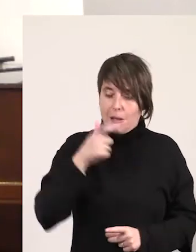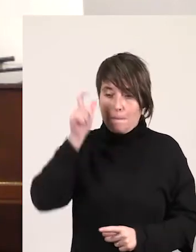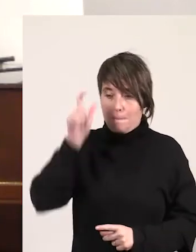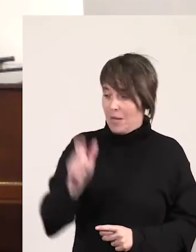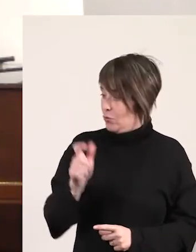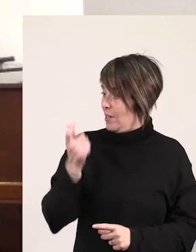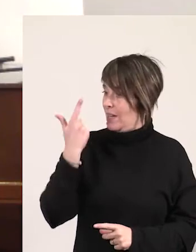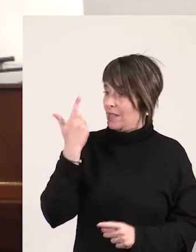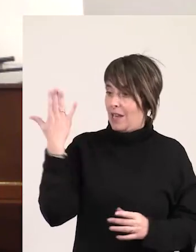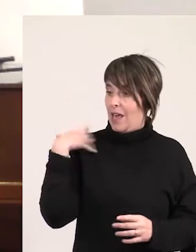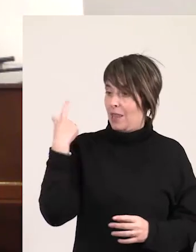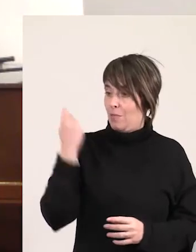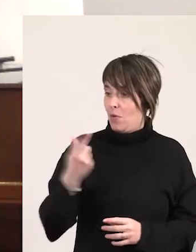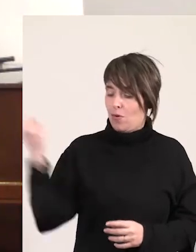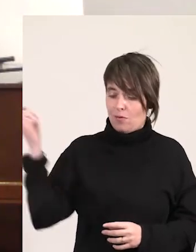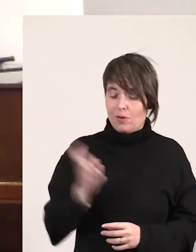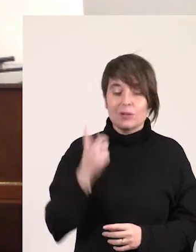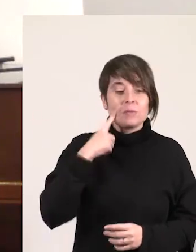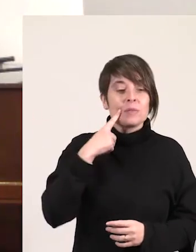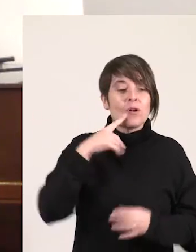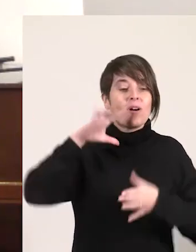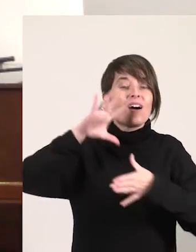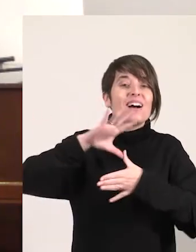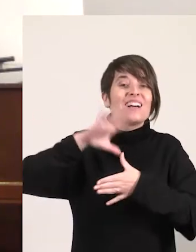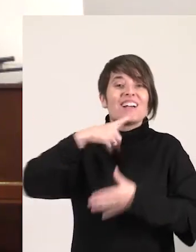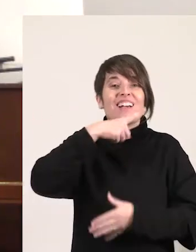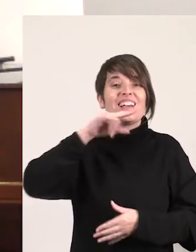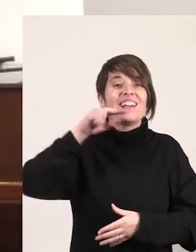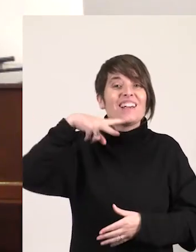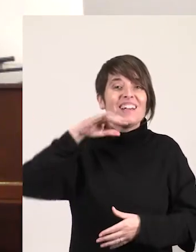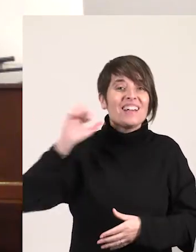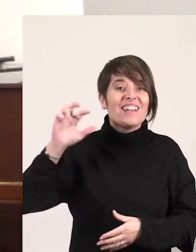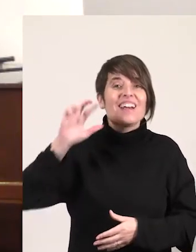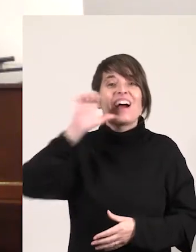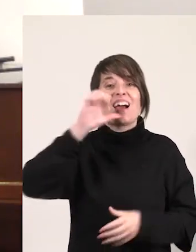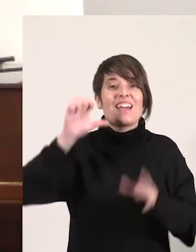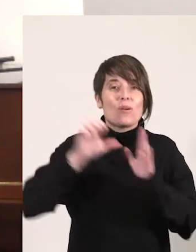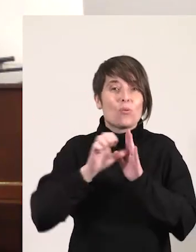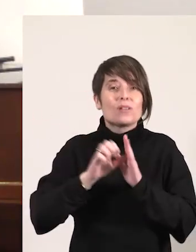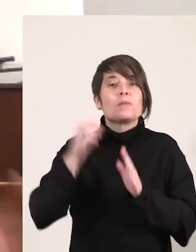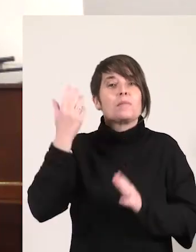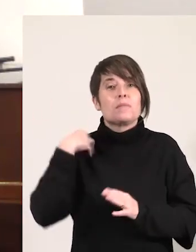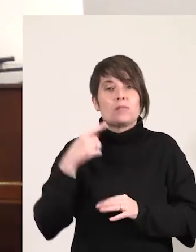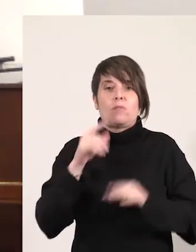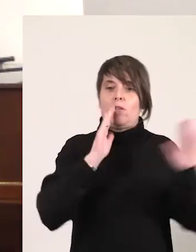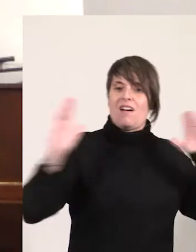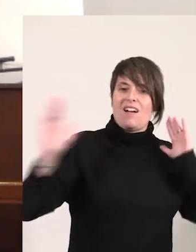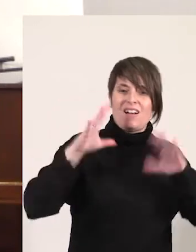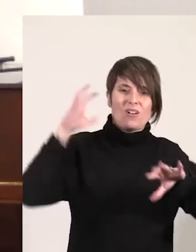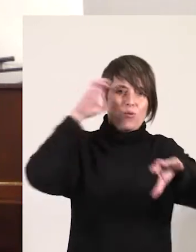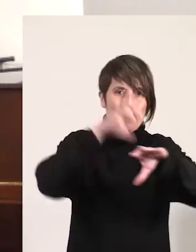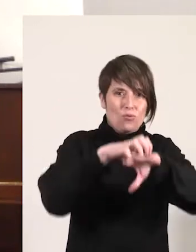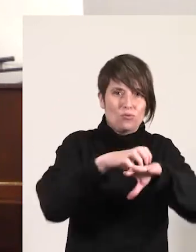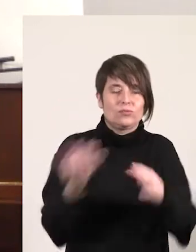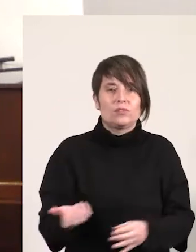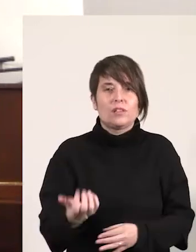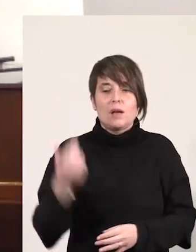O sea, ¿cómo vamos a hablar de personas recién llegadas cuando Guinea Ecuatorial fue territorio español entre